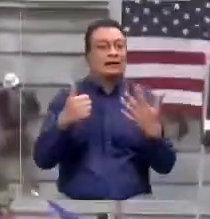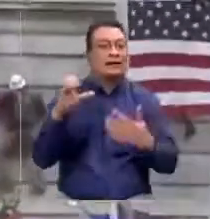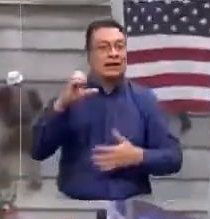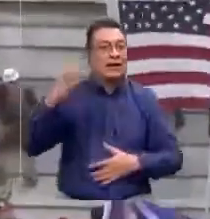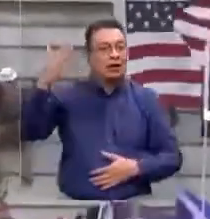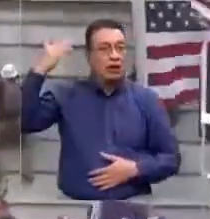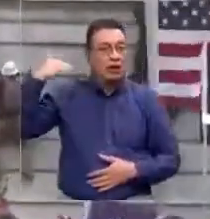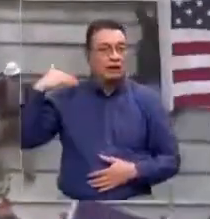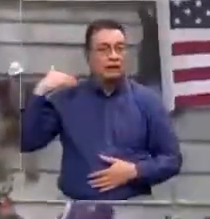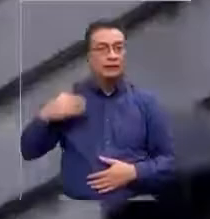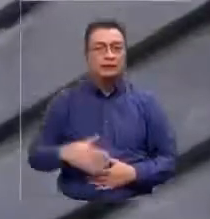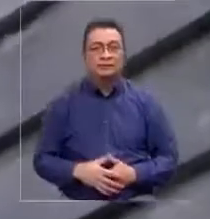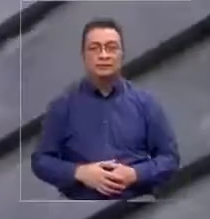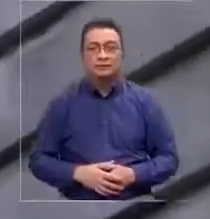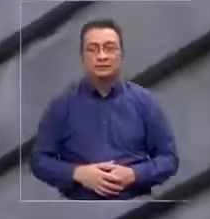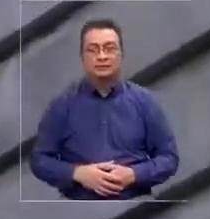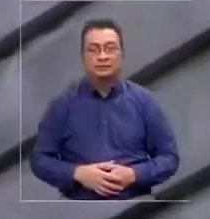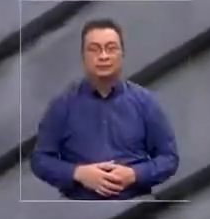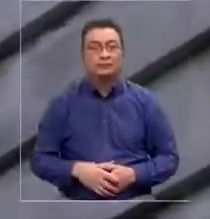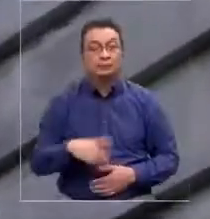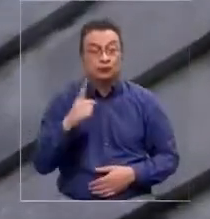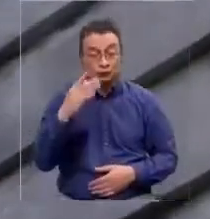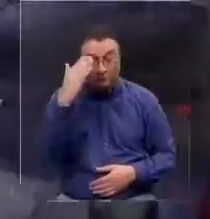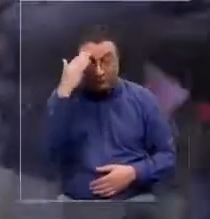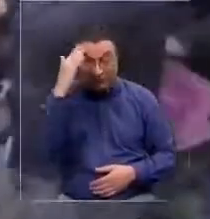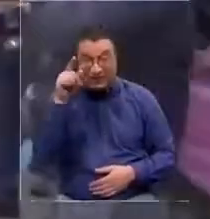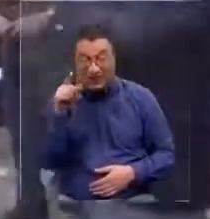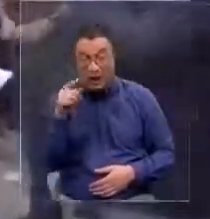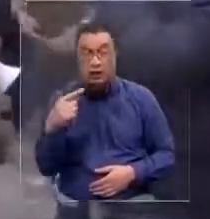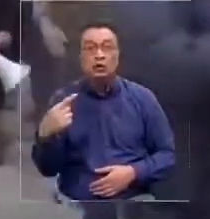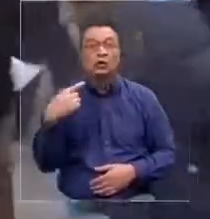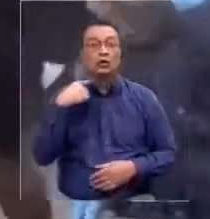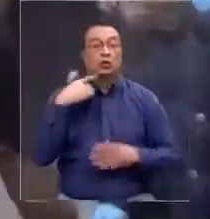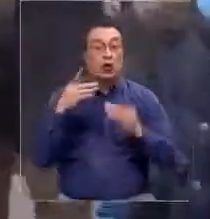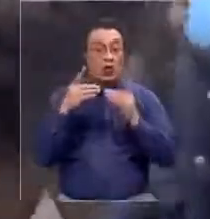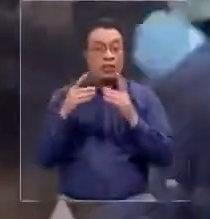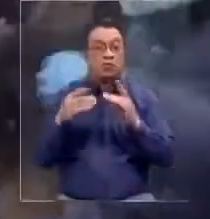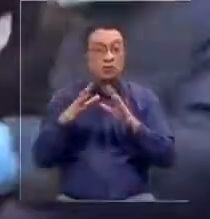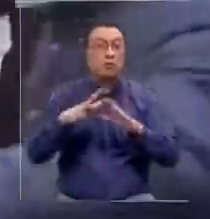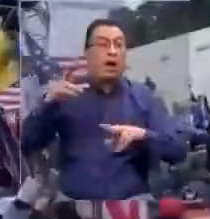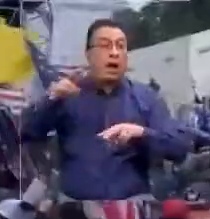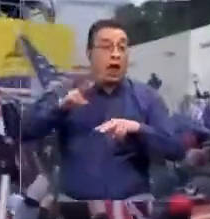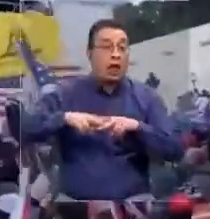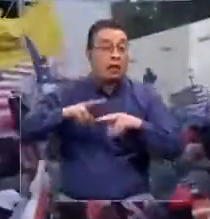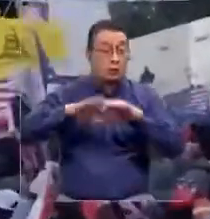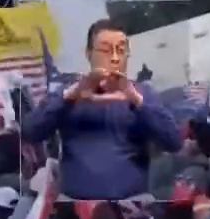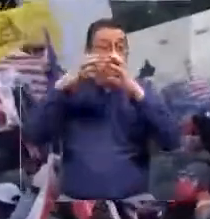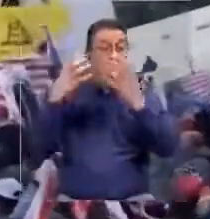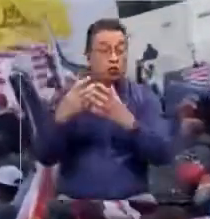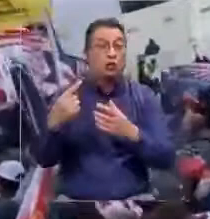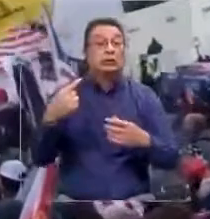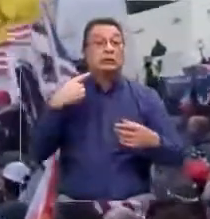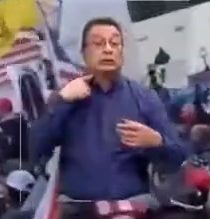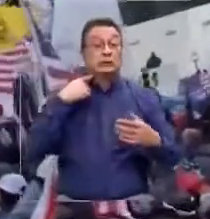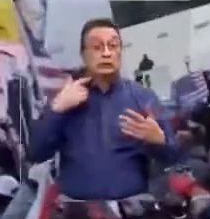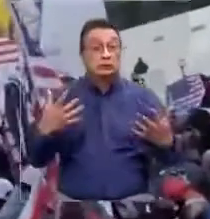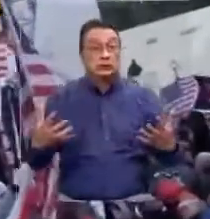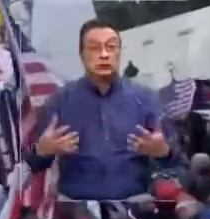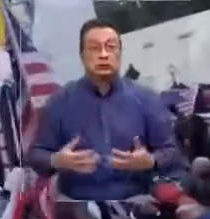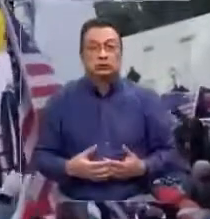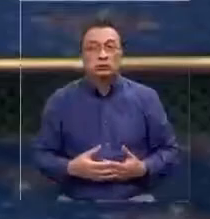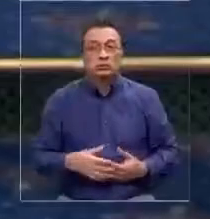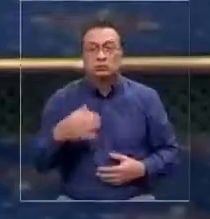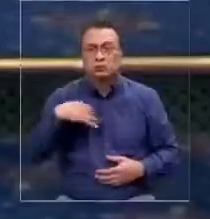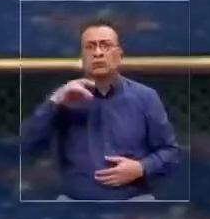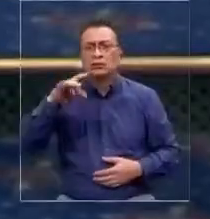enero. Una jornada que puso en jaque a una de las democracias más antiguas del planeta. Sé que